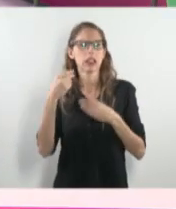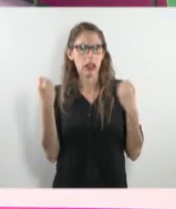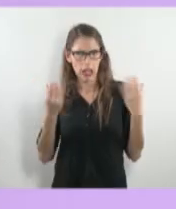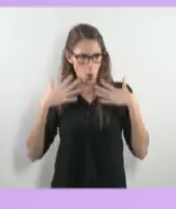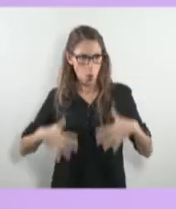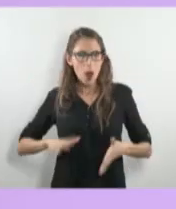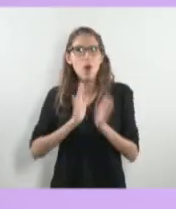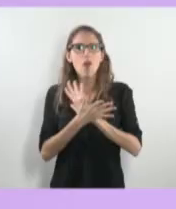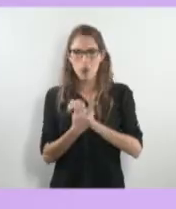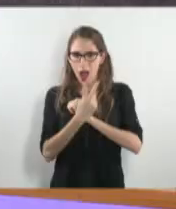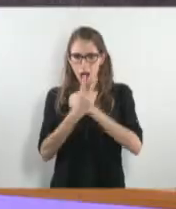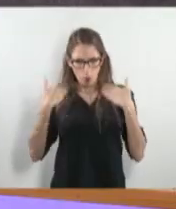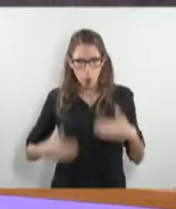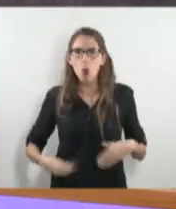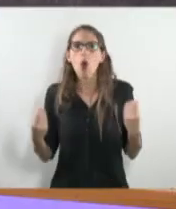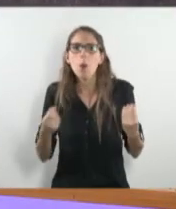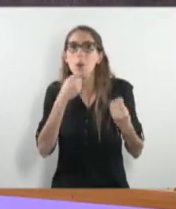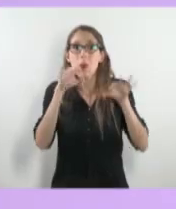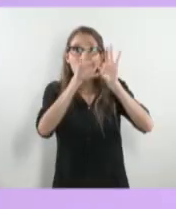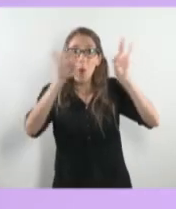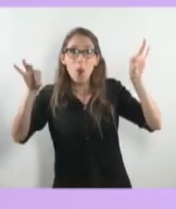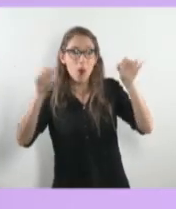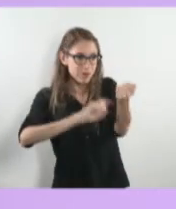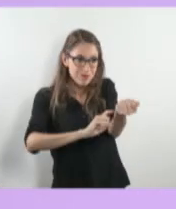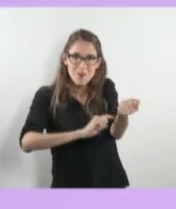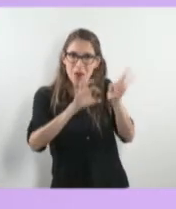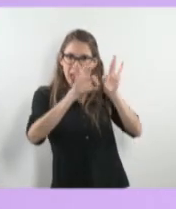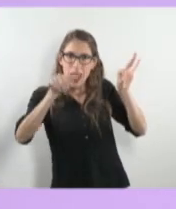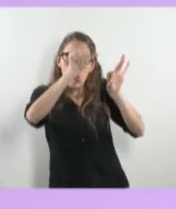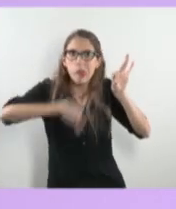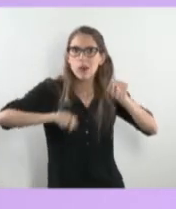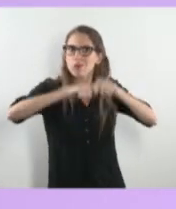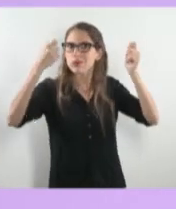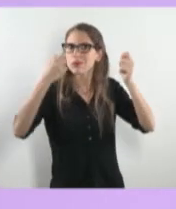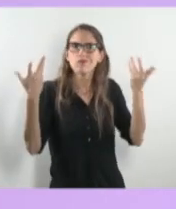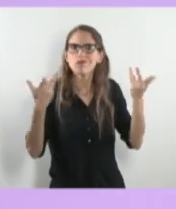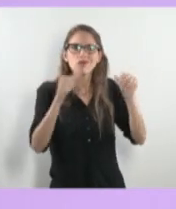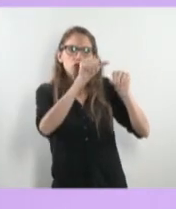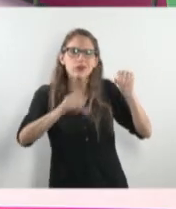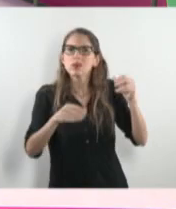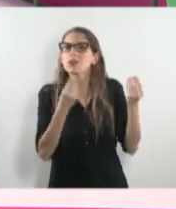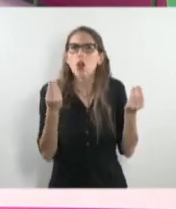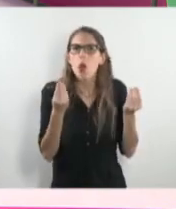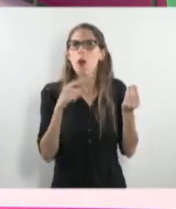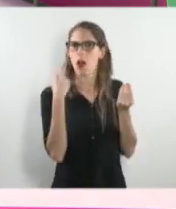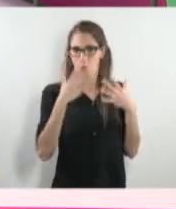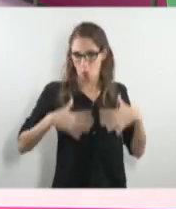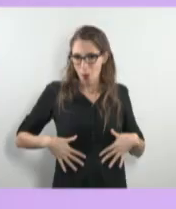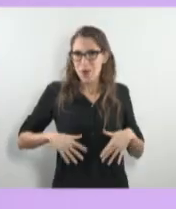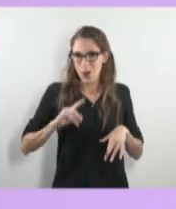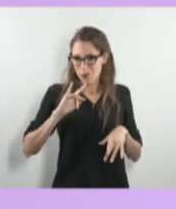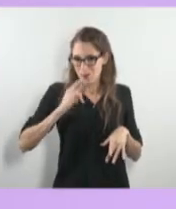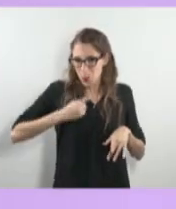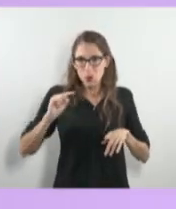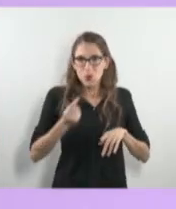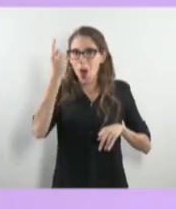de un vaso sanguíneo. Un vaso sanguíneo se rompe, entonces dentro de los mecanismos que tenemos para tratar de resolver problemas, por decirlo de alguna